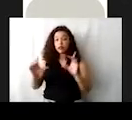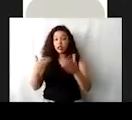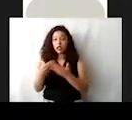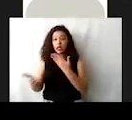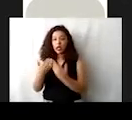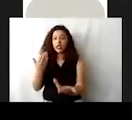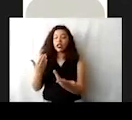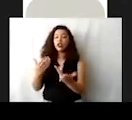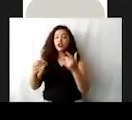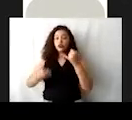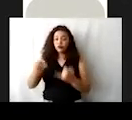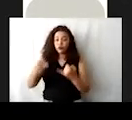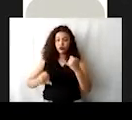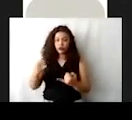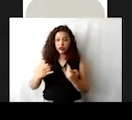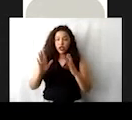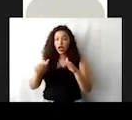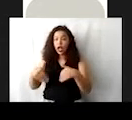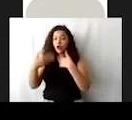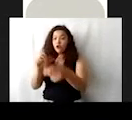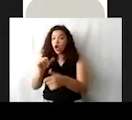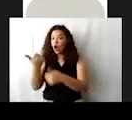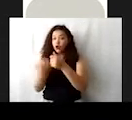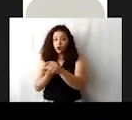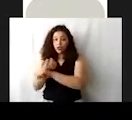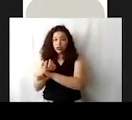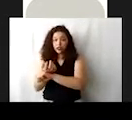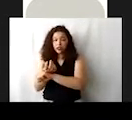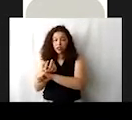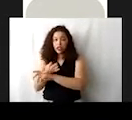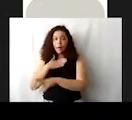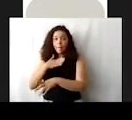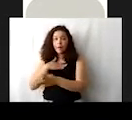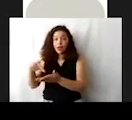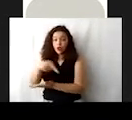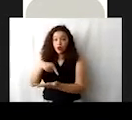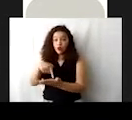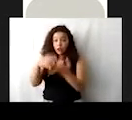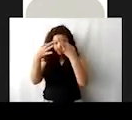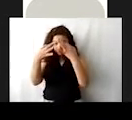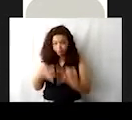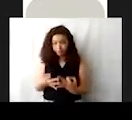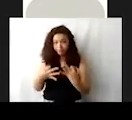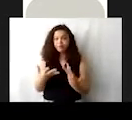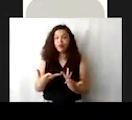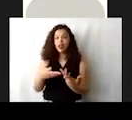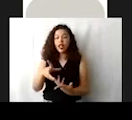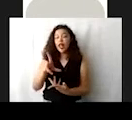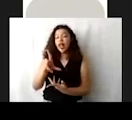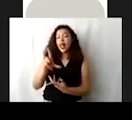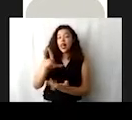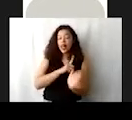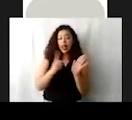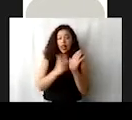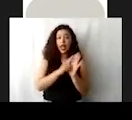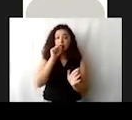de esta jurisdicción, pues mi domicilio legal va a ser en este mismo lugar, ¿no?